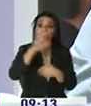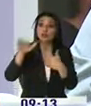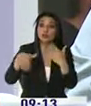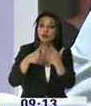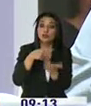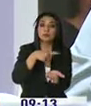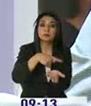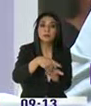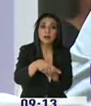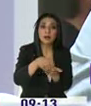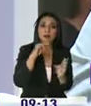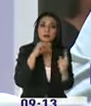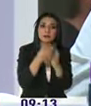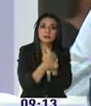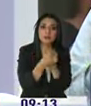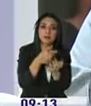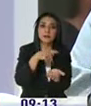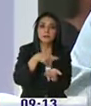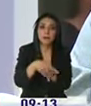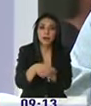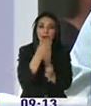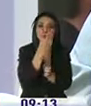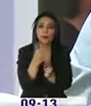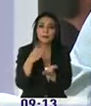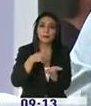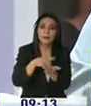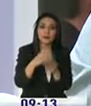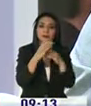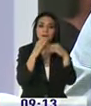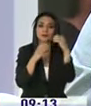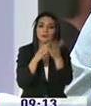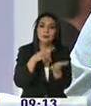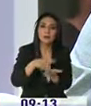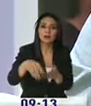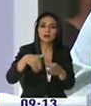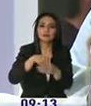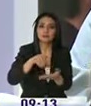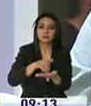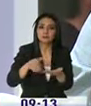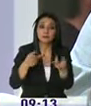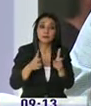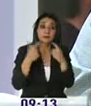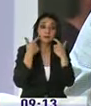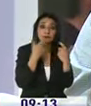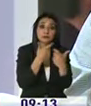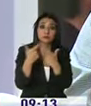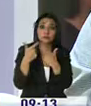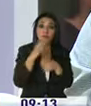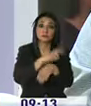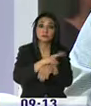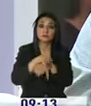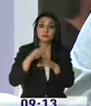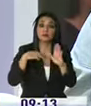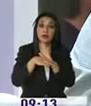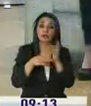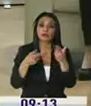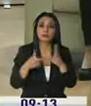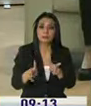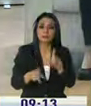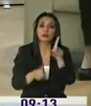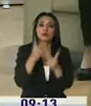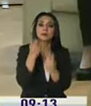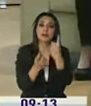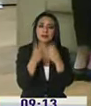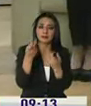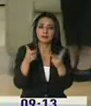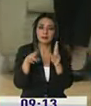medios de pago que existen en este país, e incluso también por parte de la Superintendencia de Bancos y la Superintendencia de Economía Popular y Solidaria.